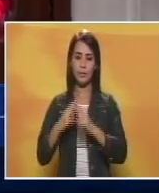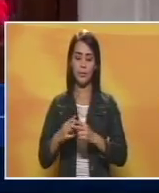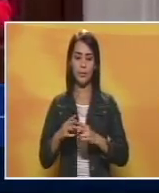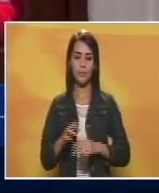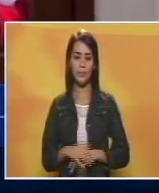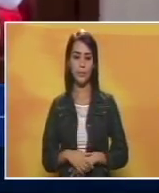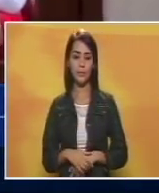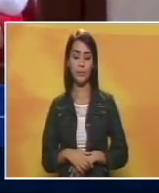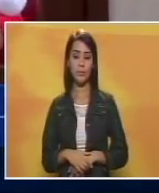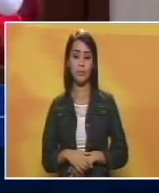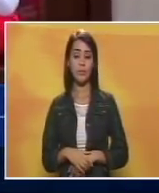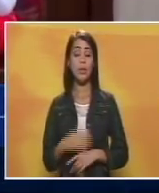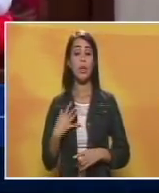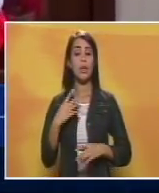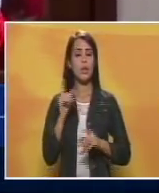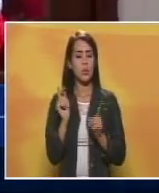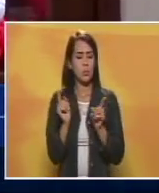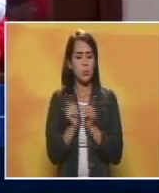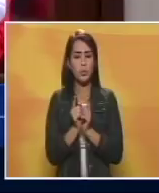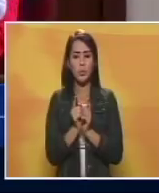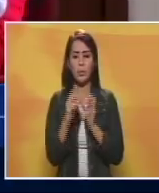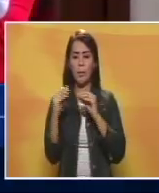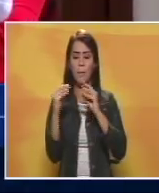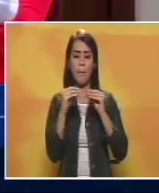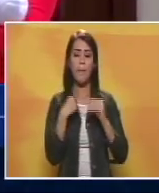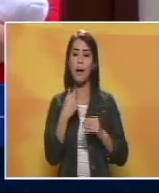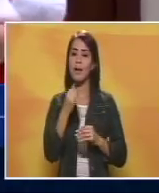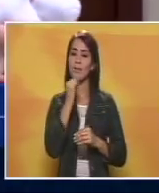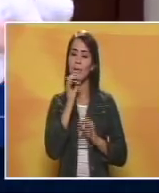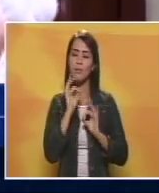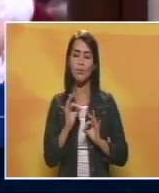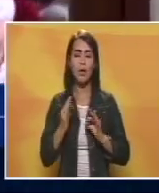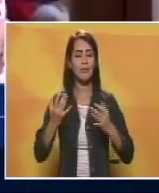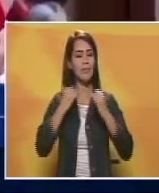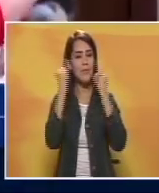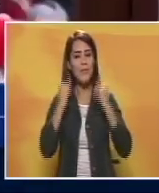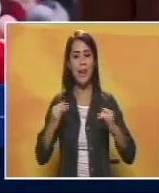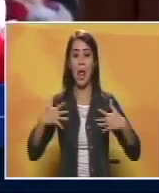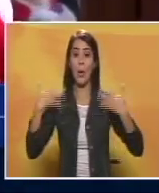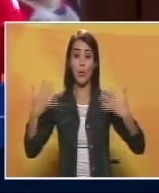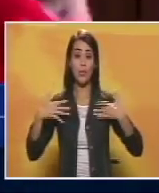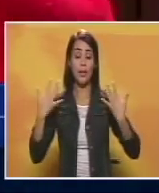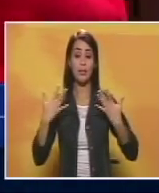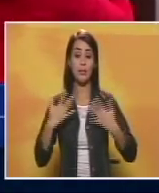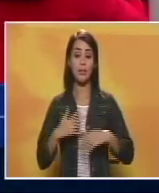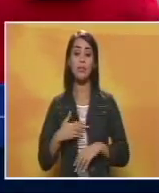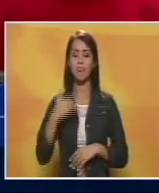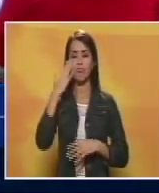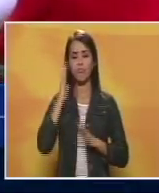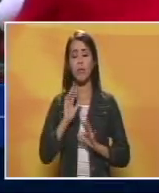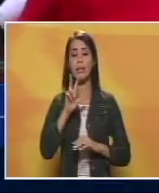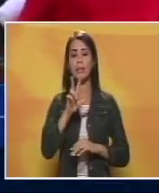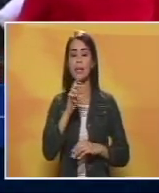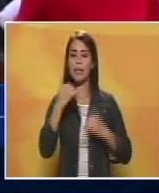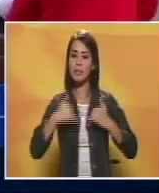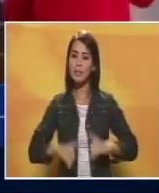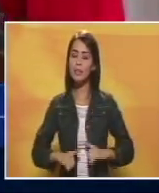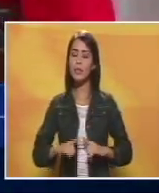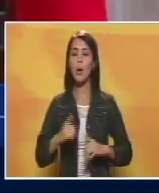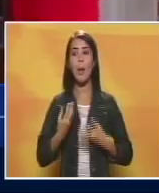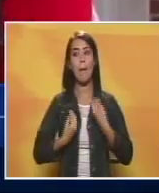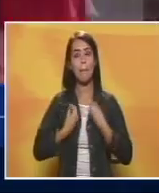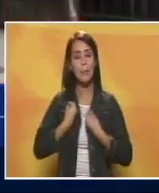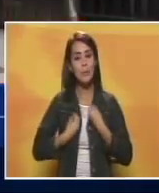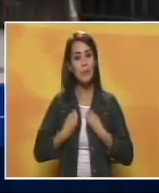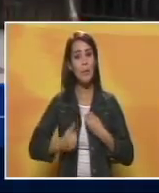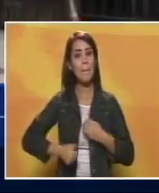habló brevemente con los periodistas y expresó que estaban muy felices, muy contentos, aunque reconoció que con 3 hijos la preocupación ahora